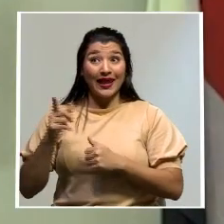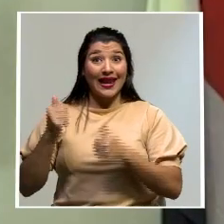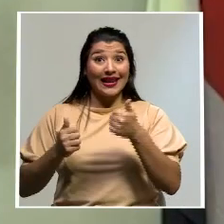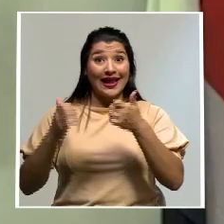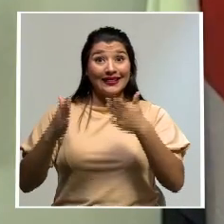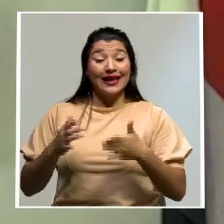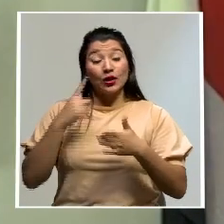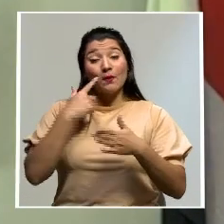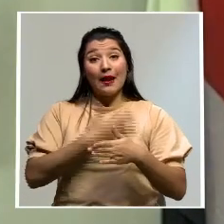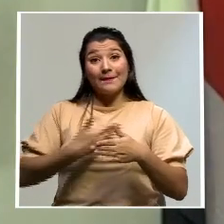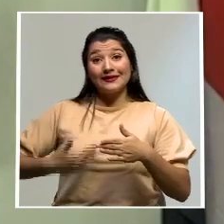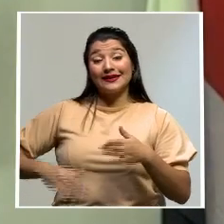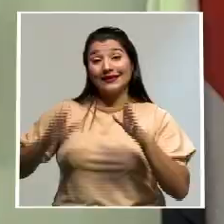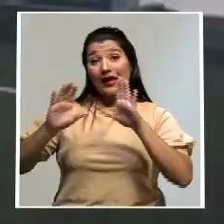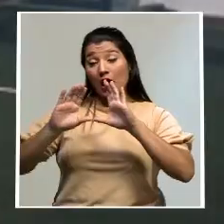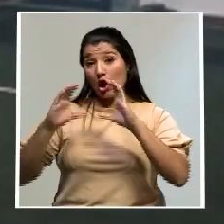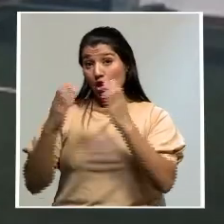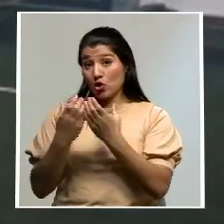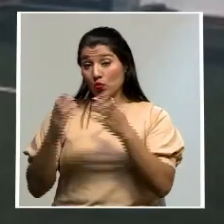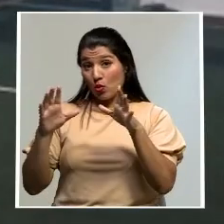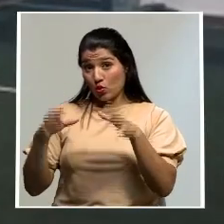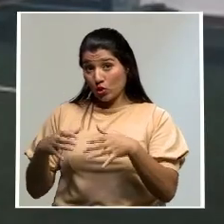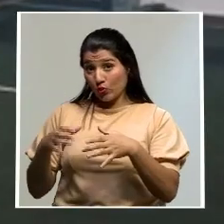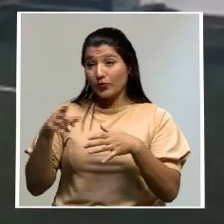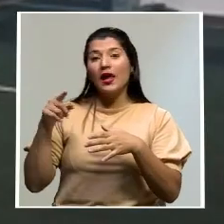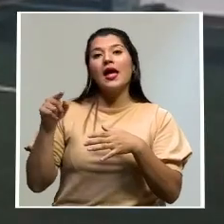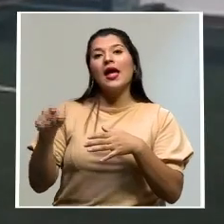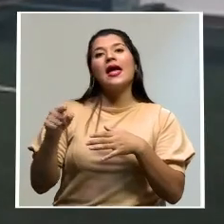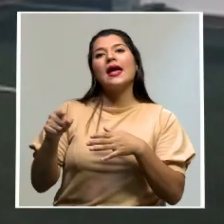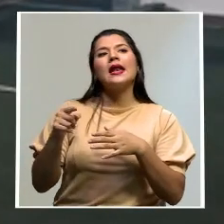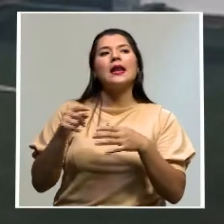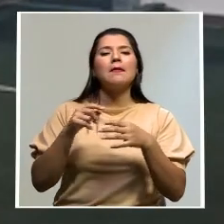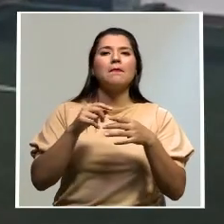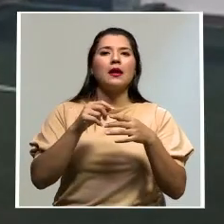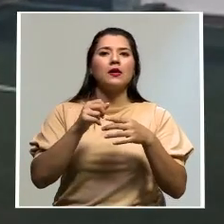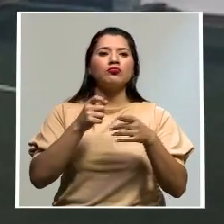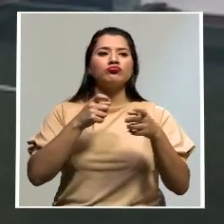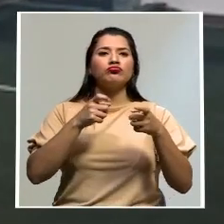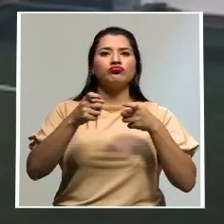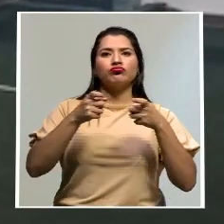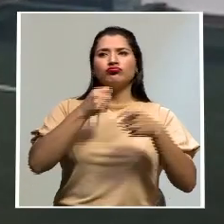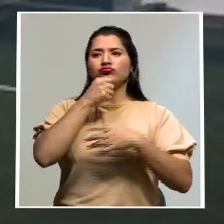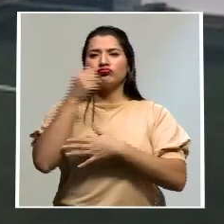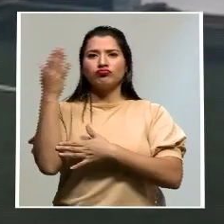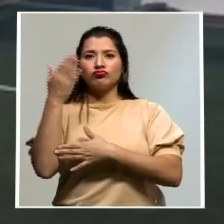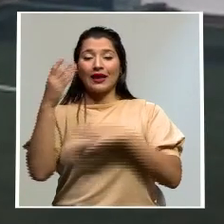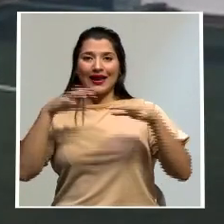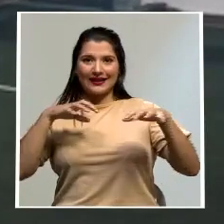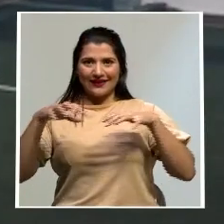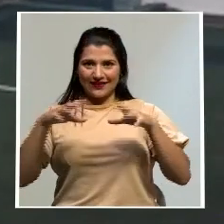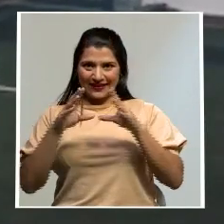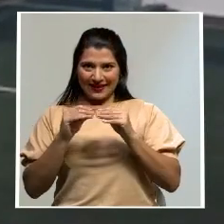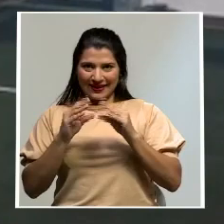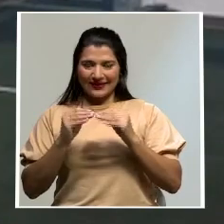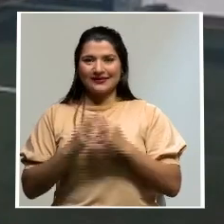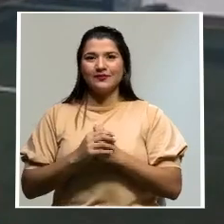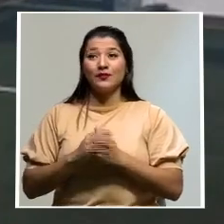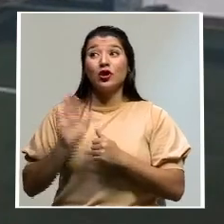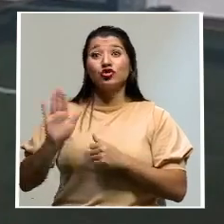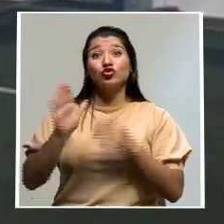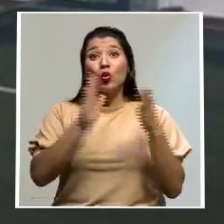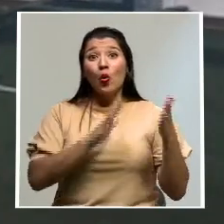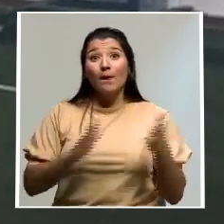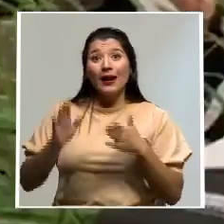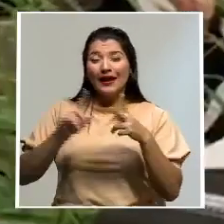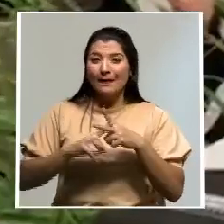presidencia del Club Unión. Es moderador y ponente en congresos. Su plan de gobierno se empezó a articular hace 2